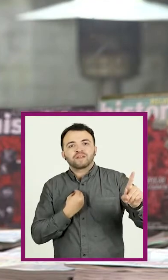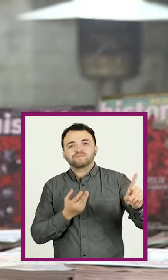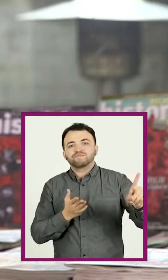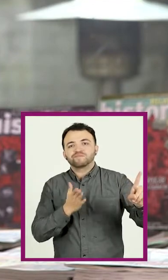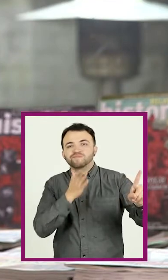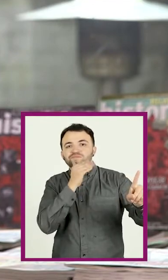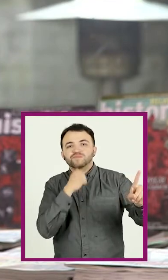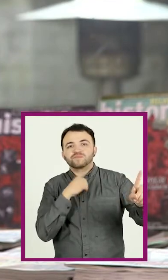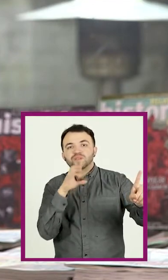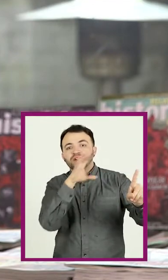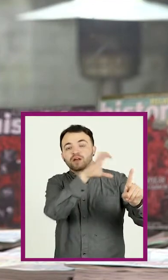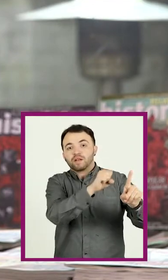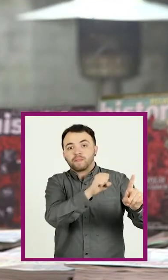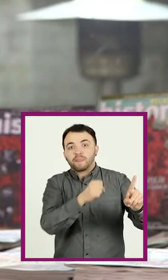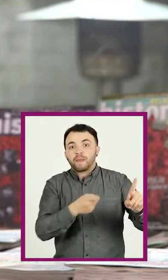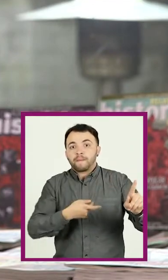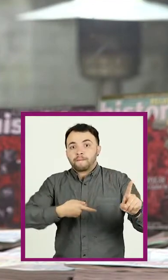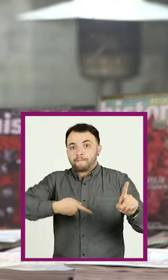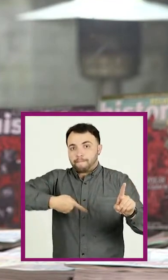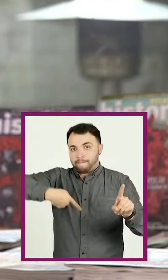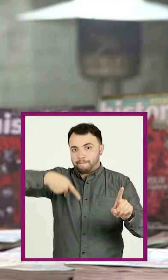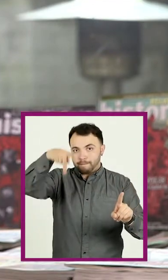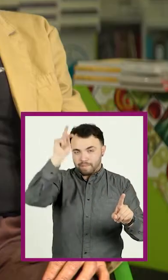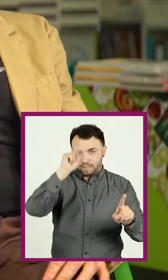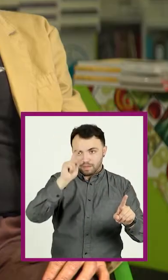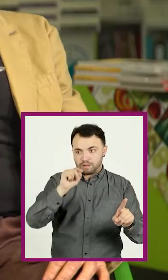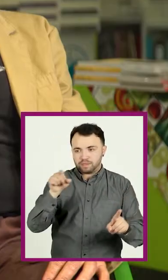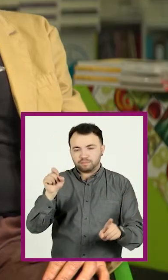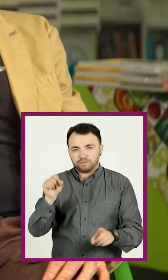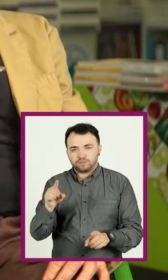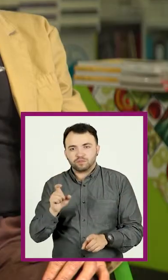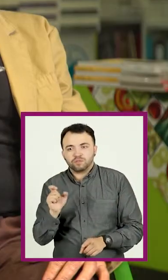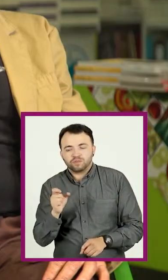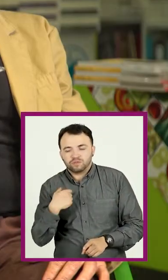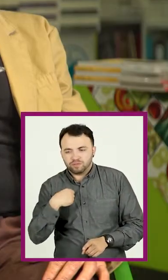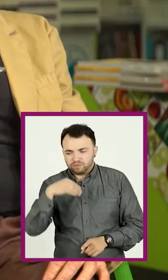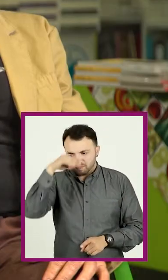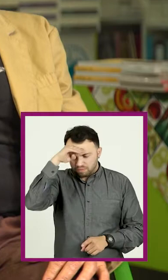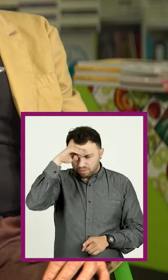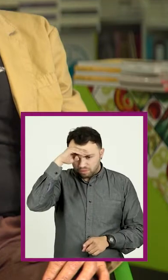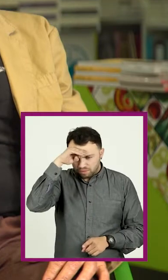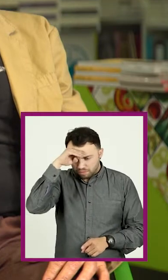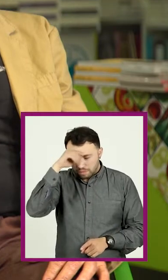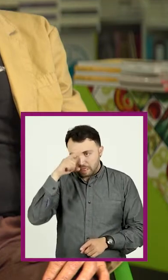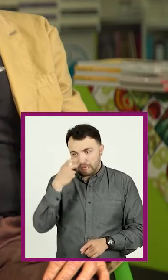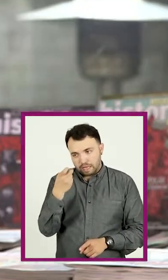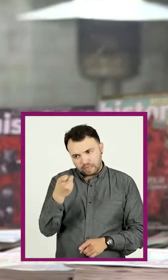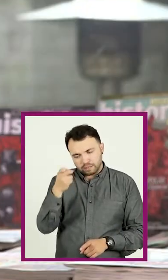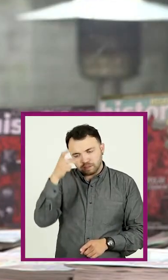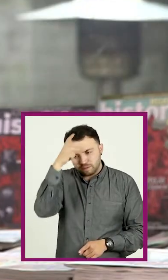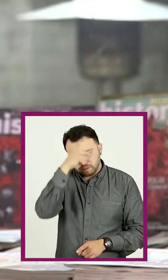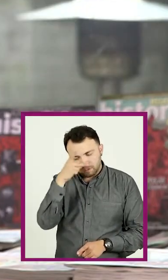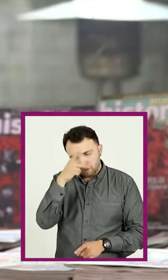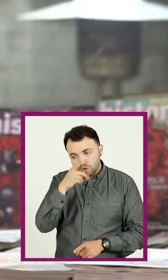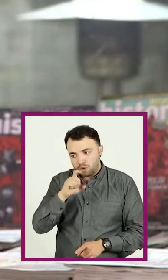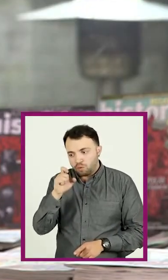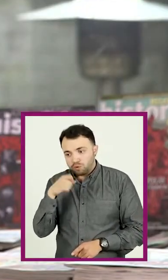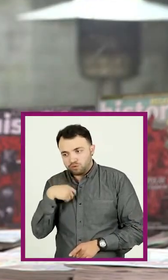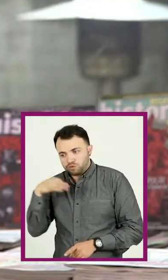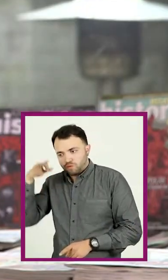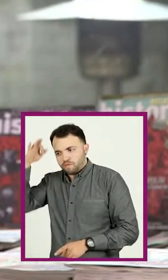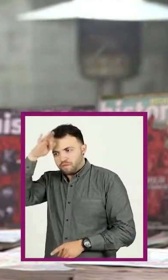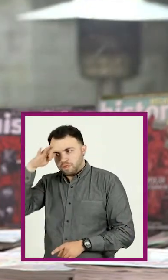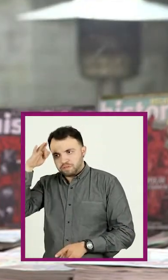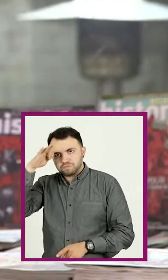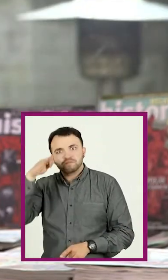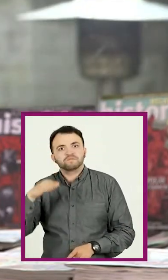Yeah. Pero cuando mira al filósofo, dice, el filósofo mira las posibilidades